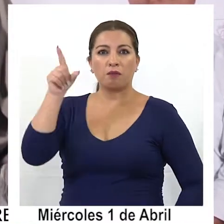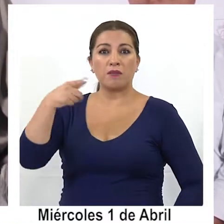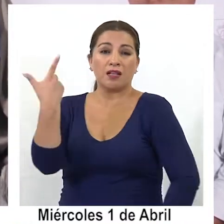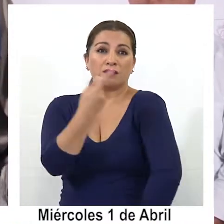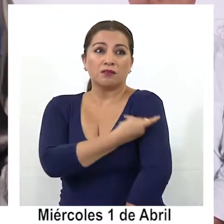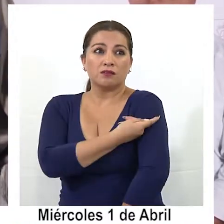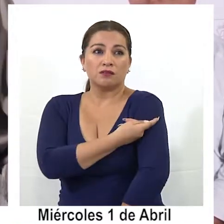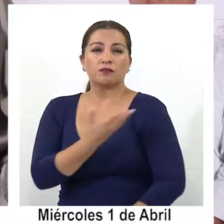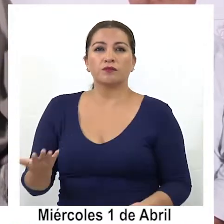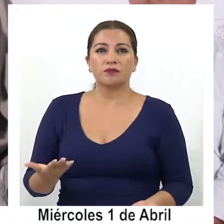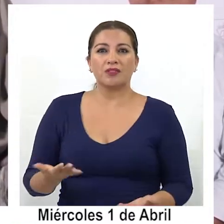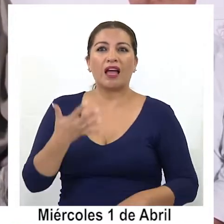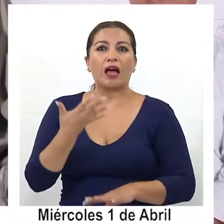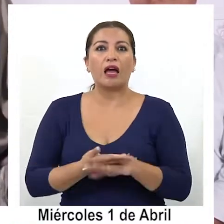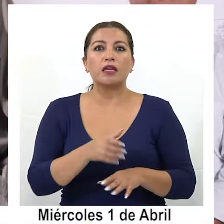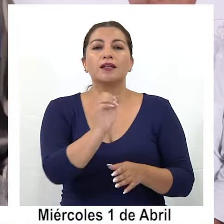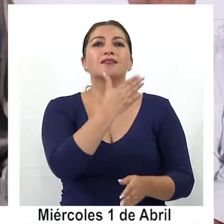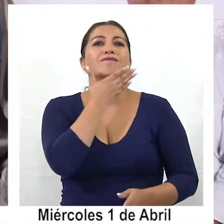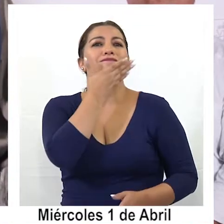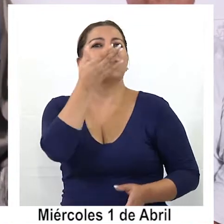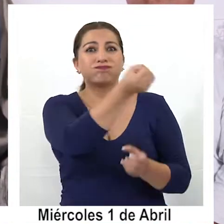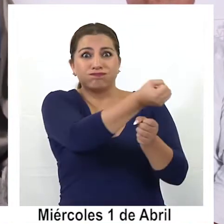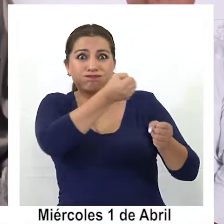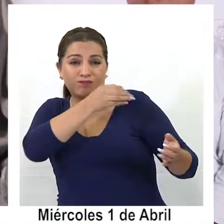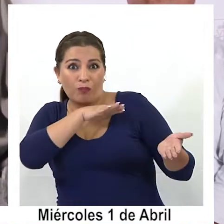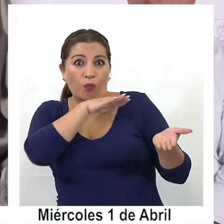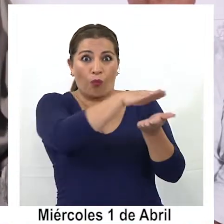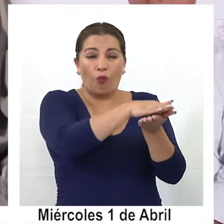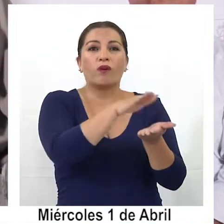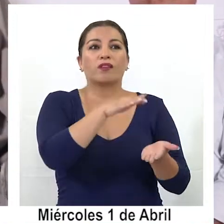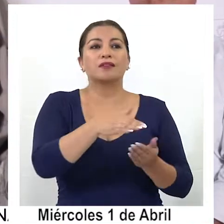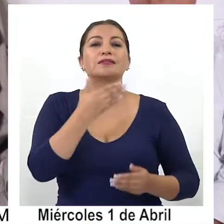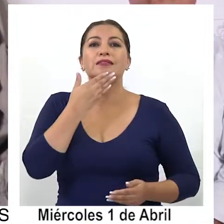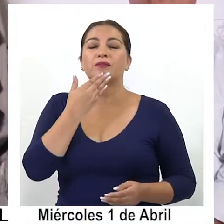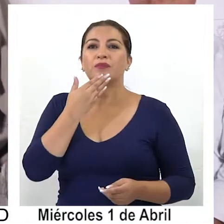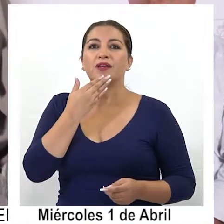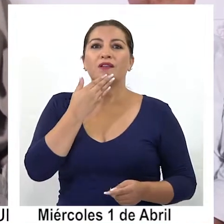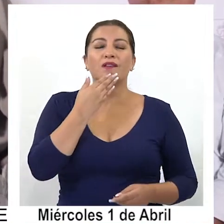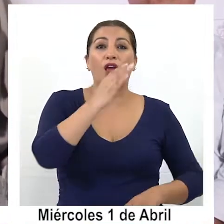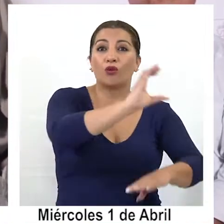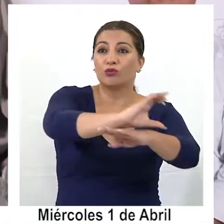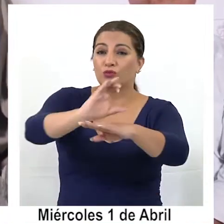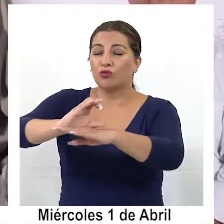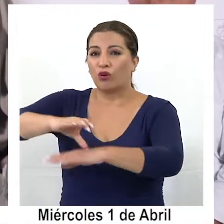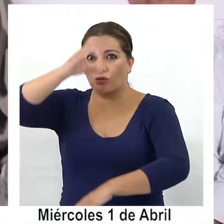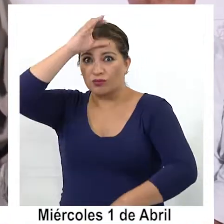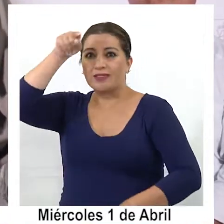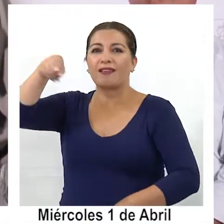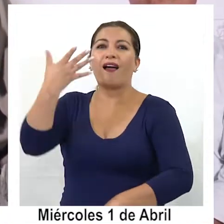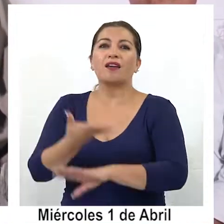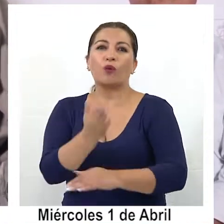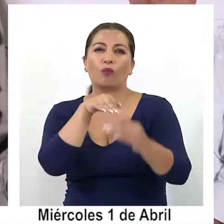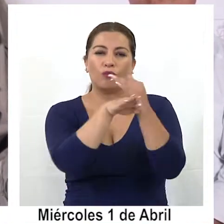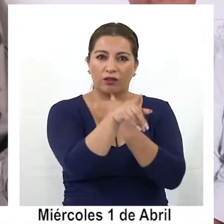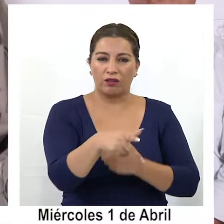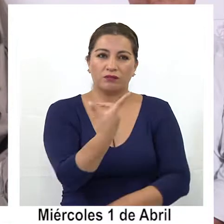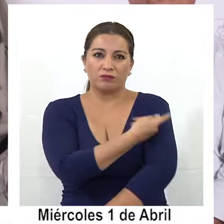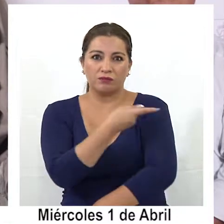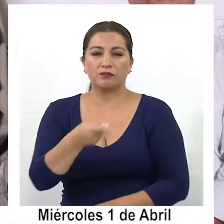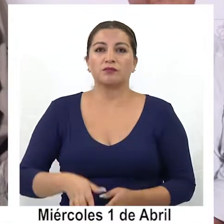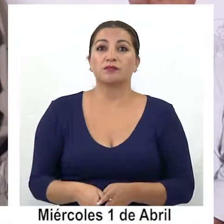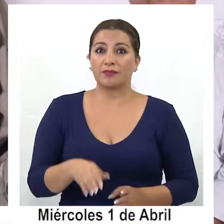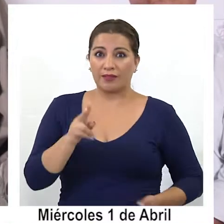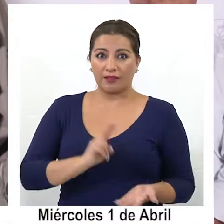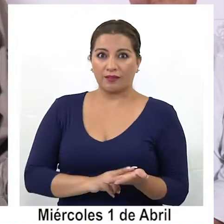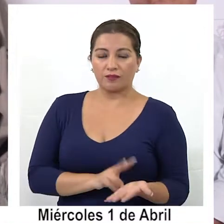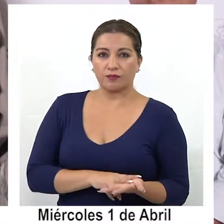en cámara, quiere decir que están en resguardo nuestro, además de los stock que tienen cada uno de los establecimientos. Igual, indicarle que si